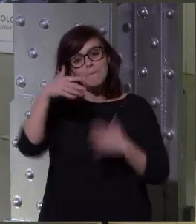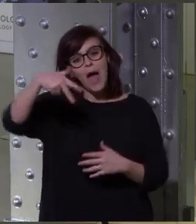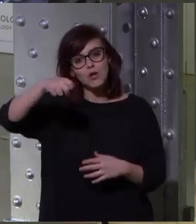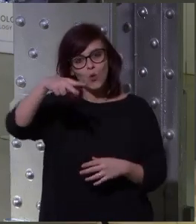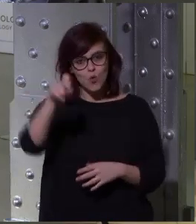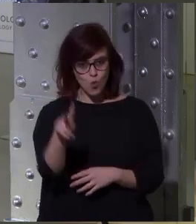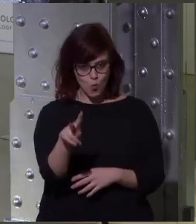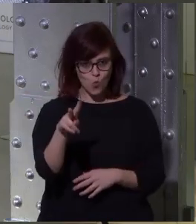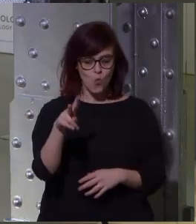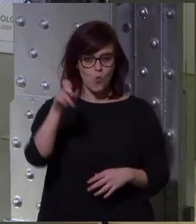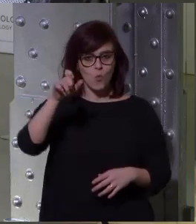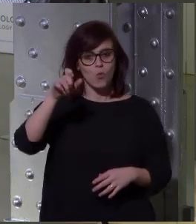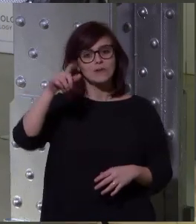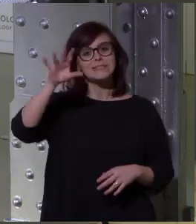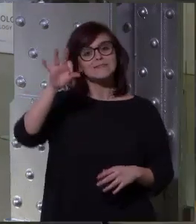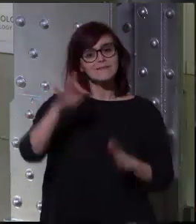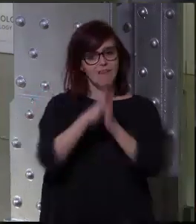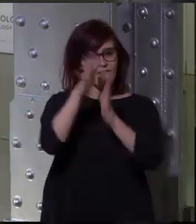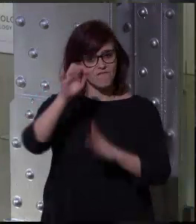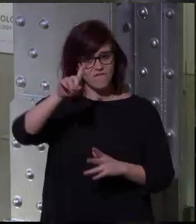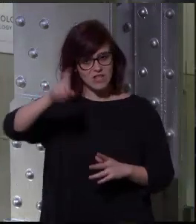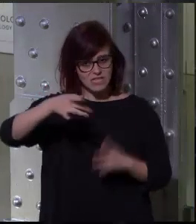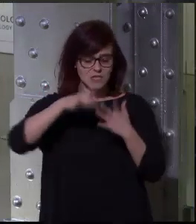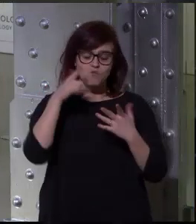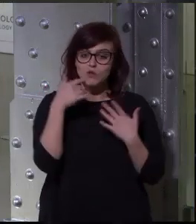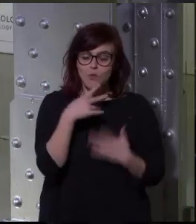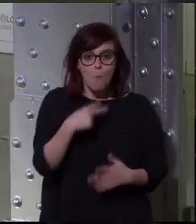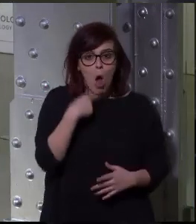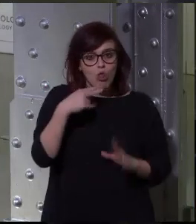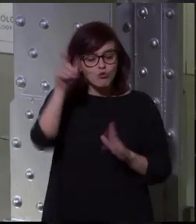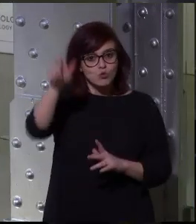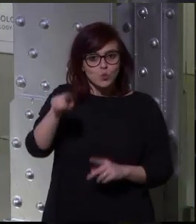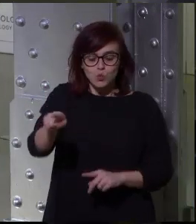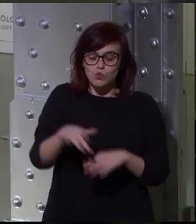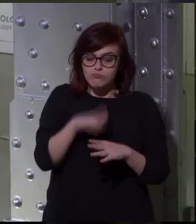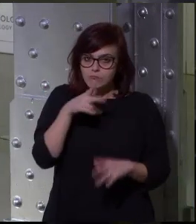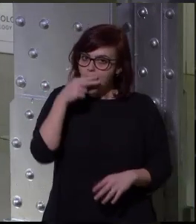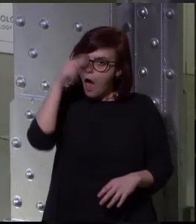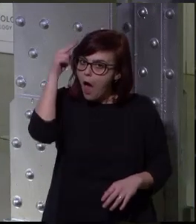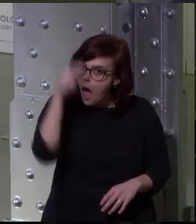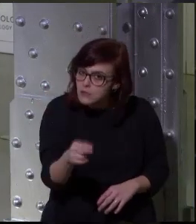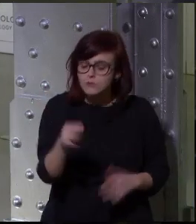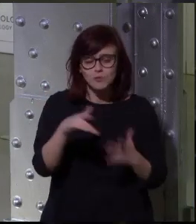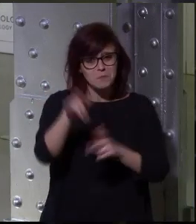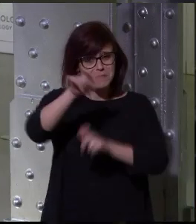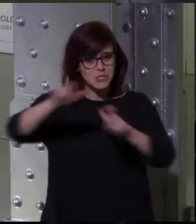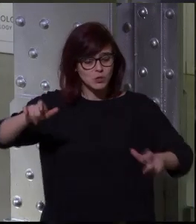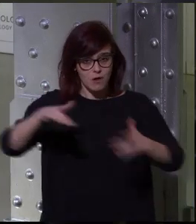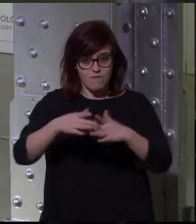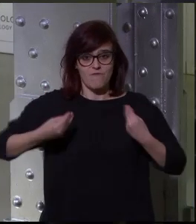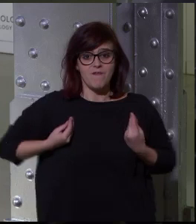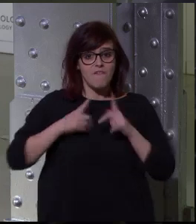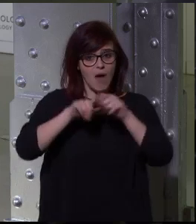Manu Sanfélix. Manu es una voz súper respetada allá donde vive